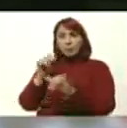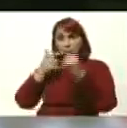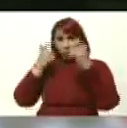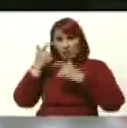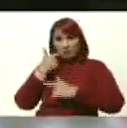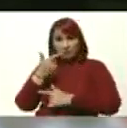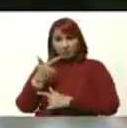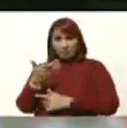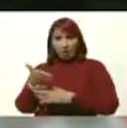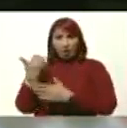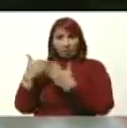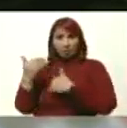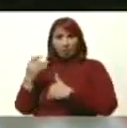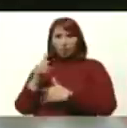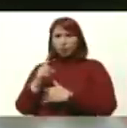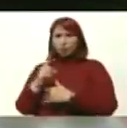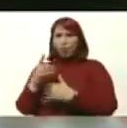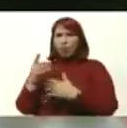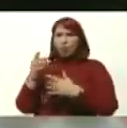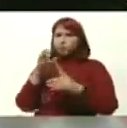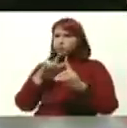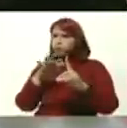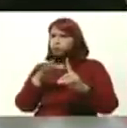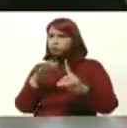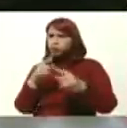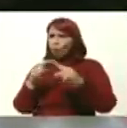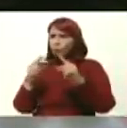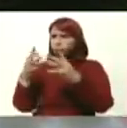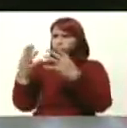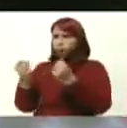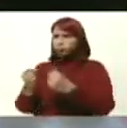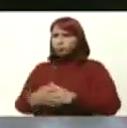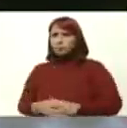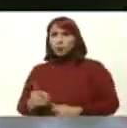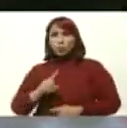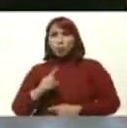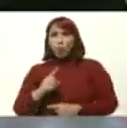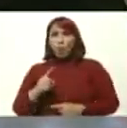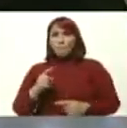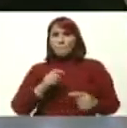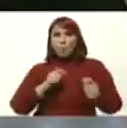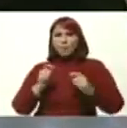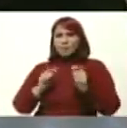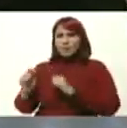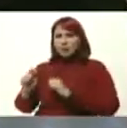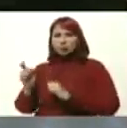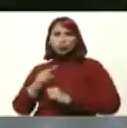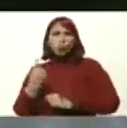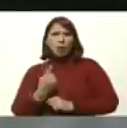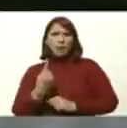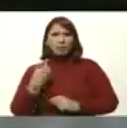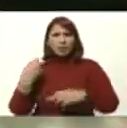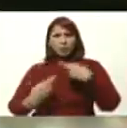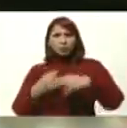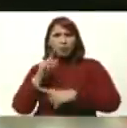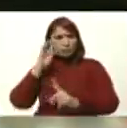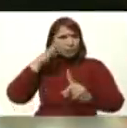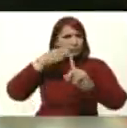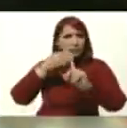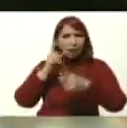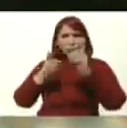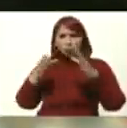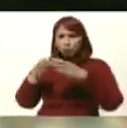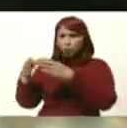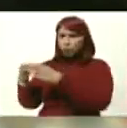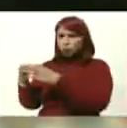lo decía, que era no convencer al convencido, no movilizar solamente al movilizado, sino ir al abordaje de aquellos sectores que de